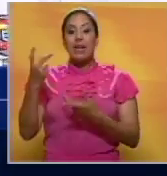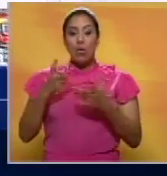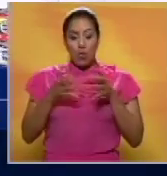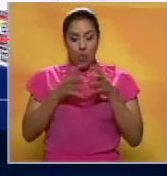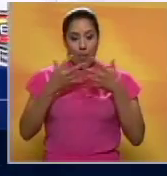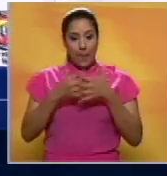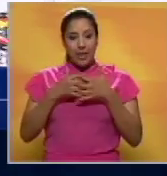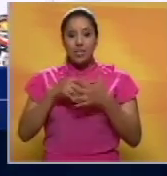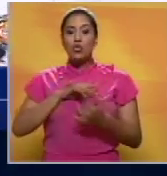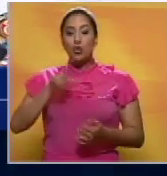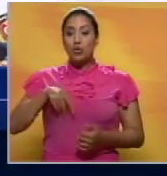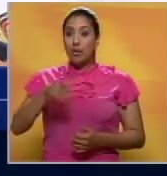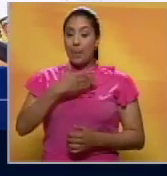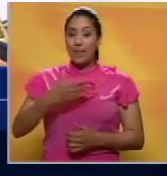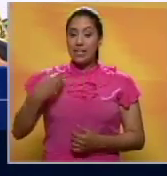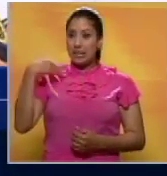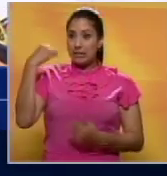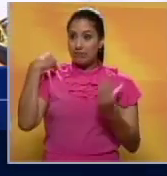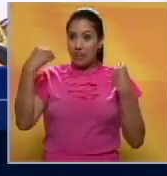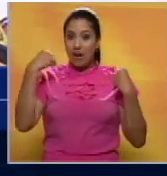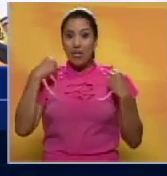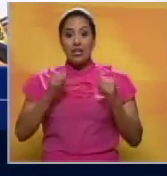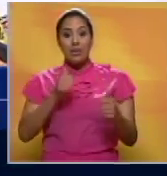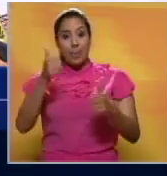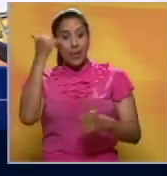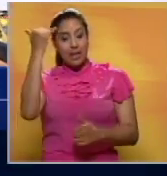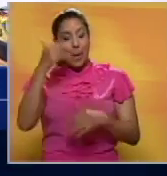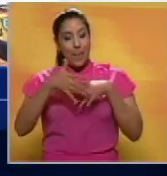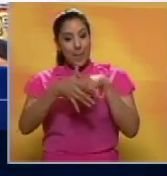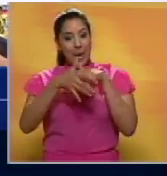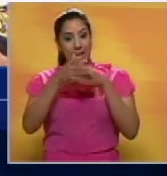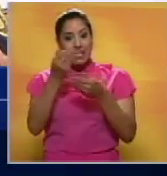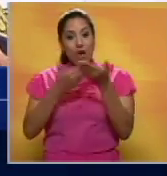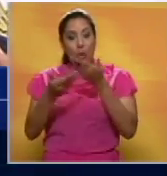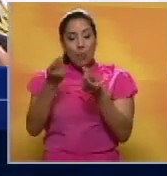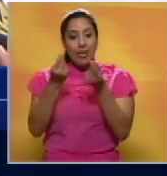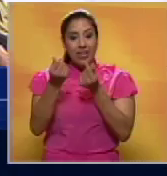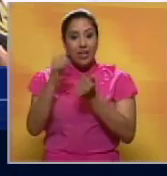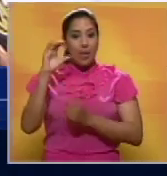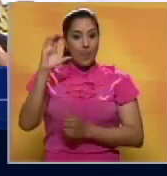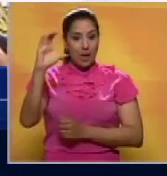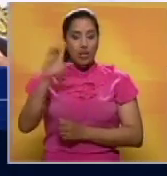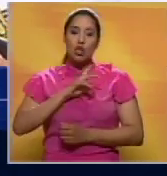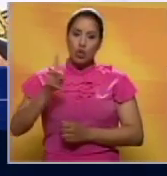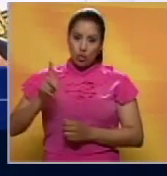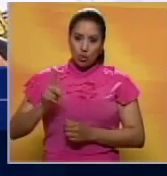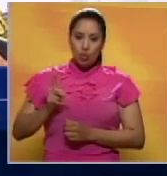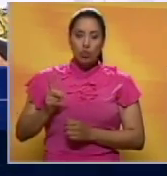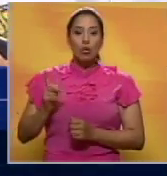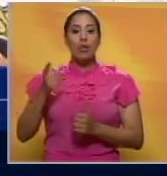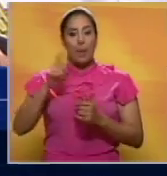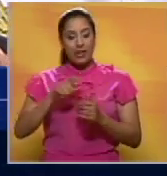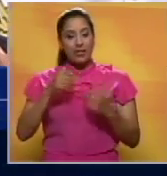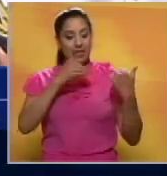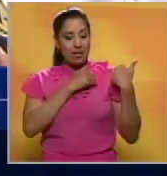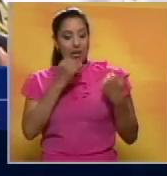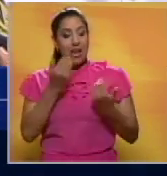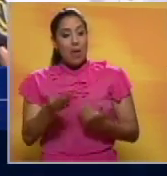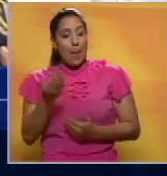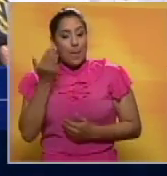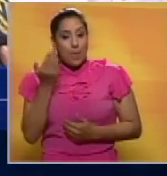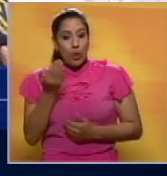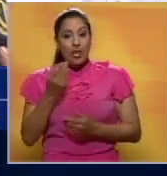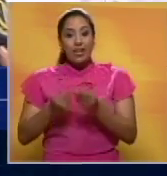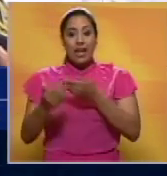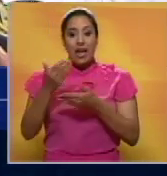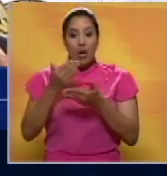empresarial. Hoy el presidente ha convocado a esta iniciativa, a esta marcha de la economía y finanzas del país, y nosotros, por ser actores fundamentales